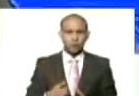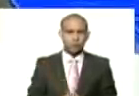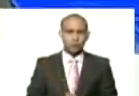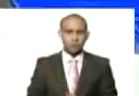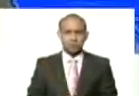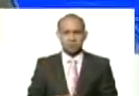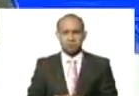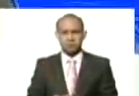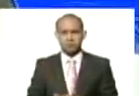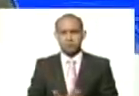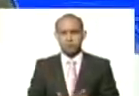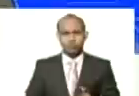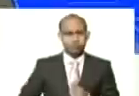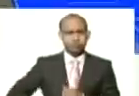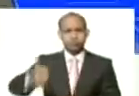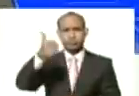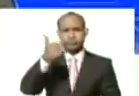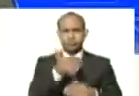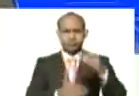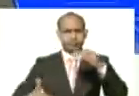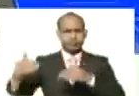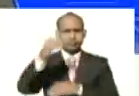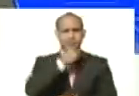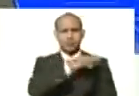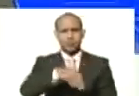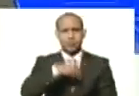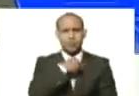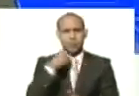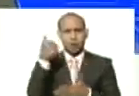la máxima moral combativa,